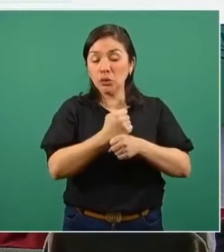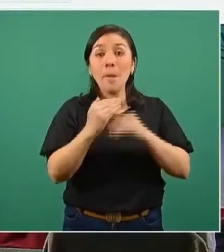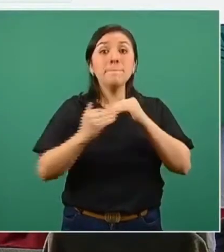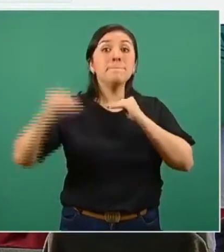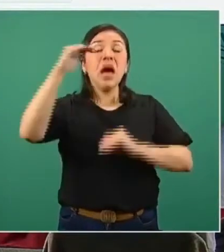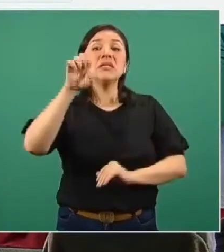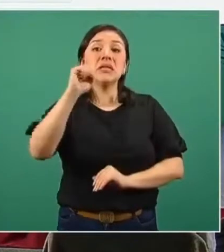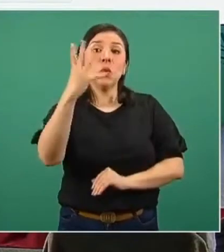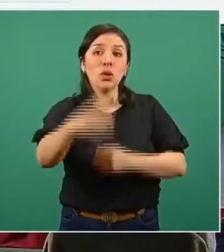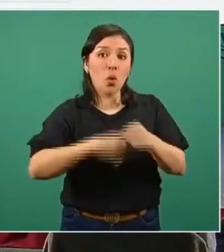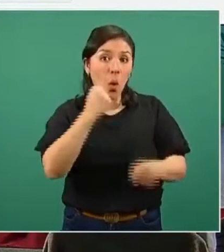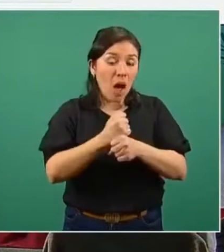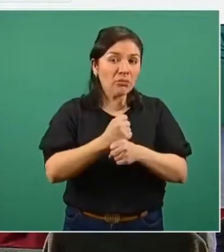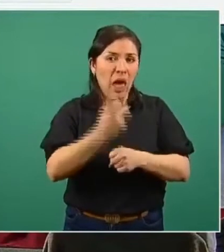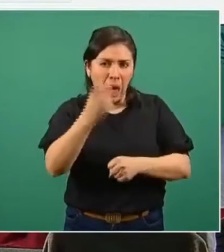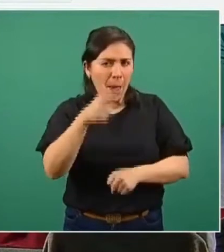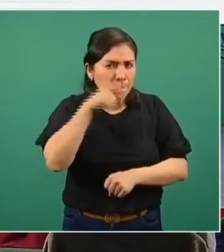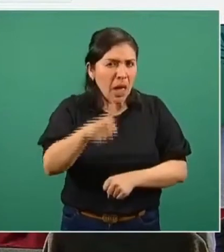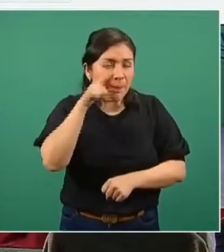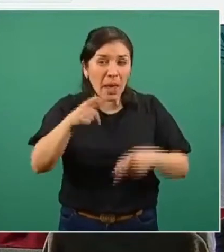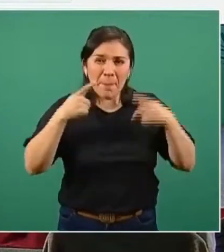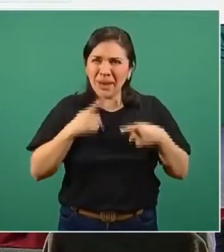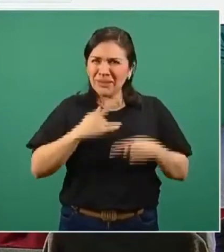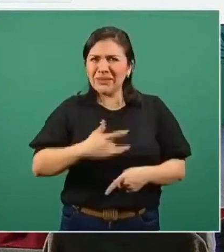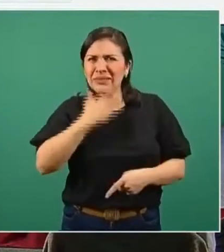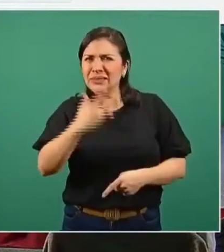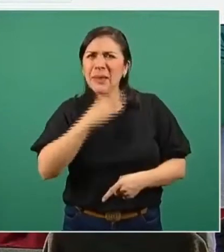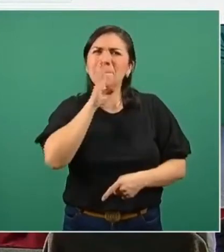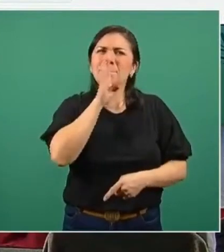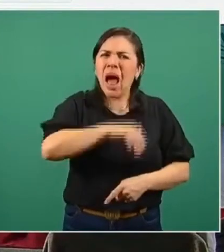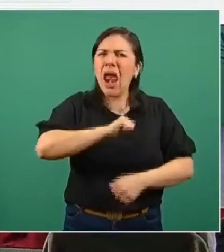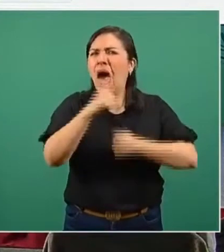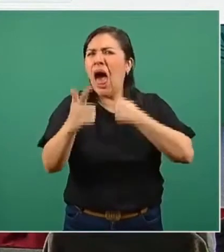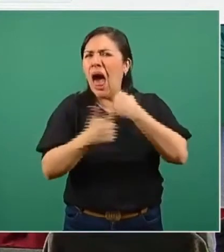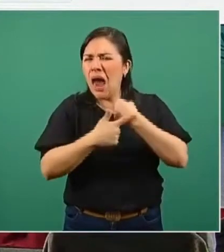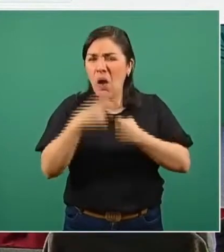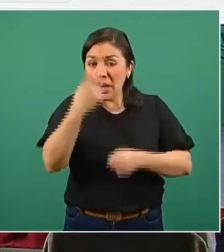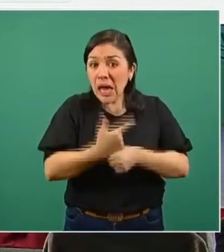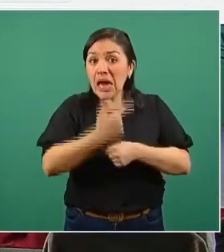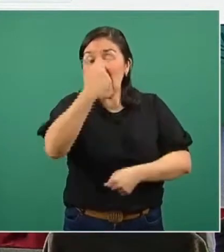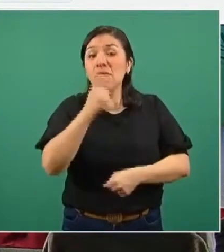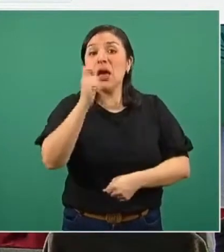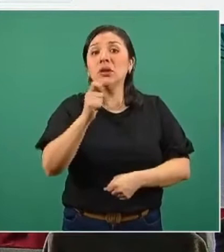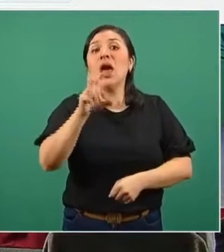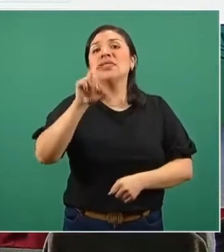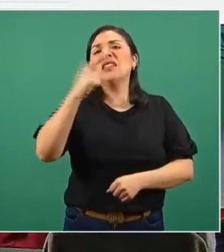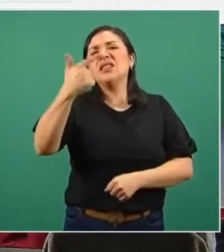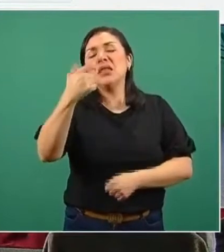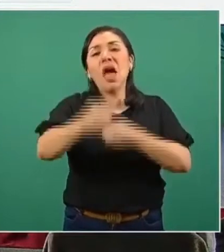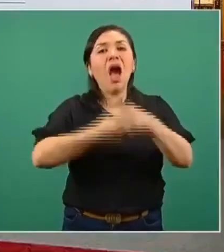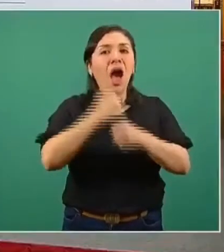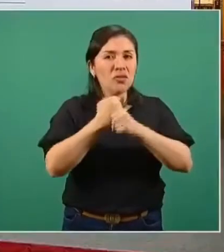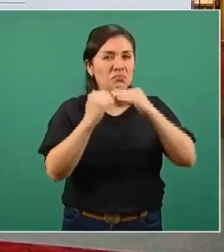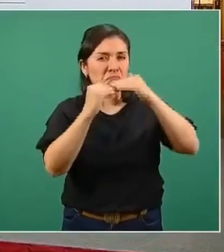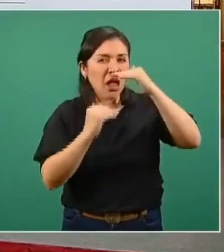máxima de 64, y en promedio las personas que han presentado estos cuadros graves tienen 37